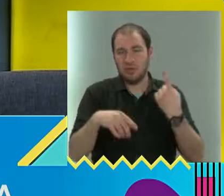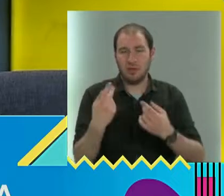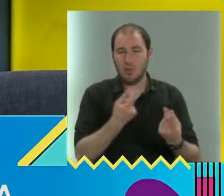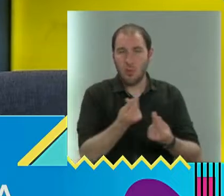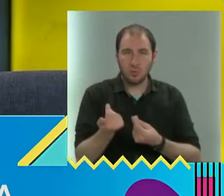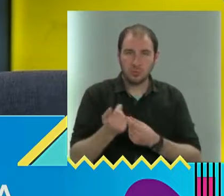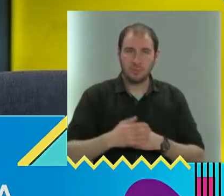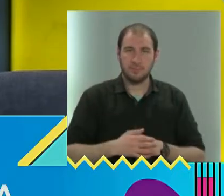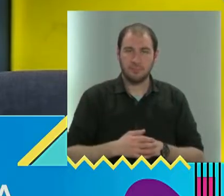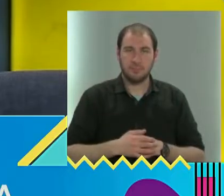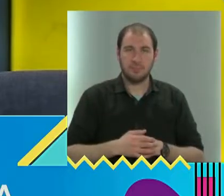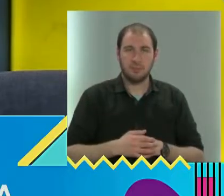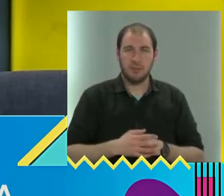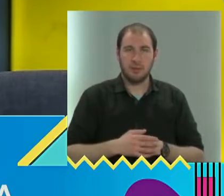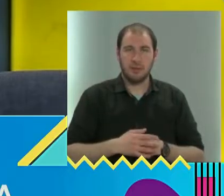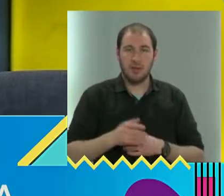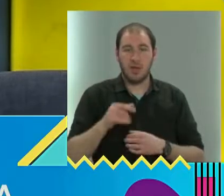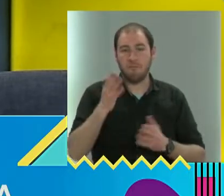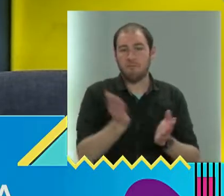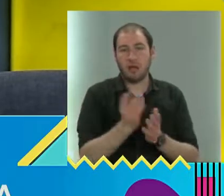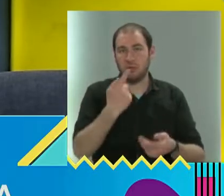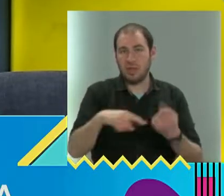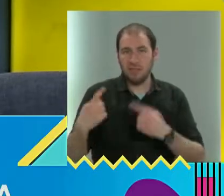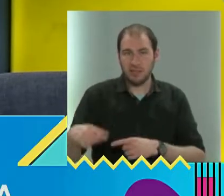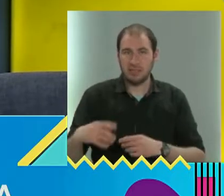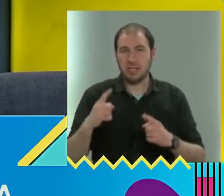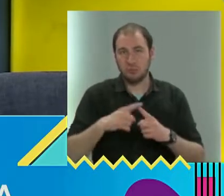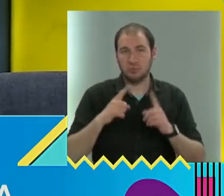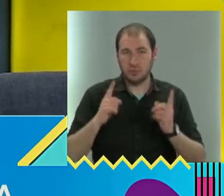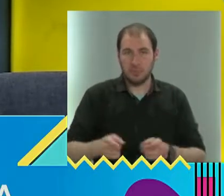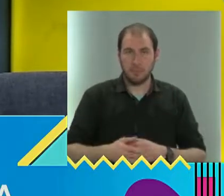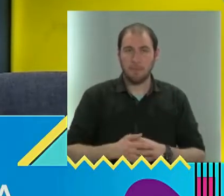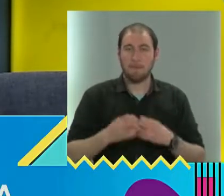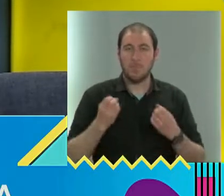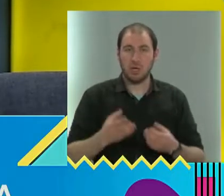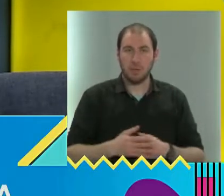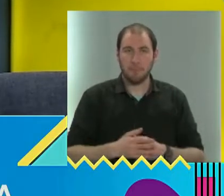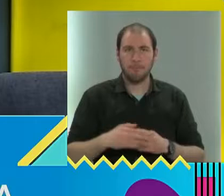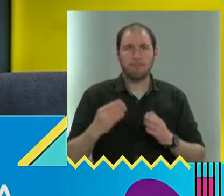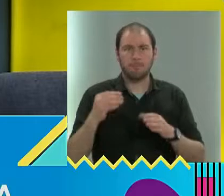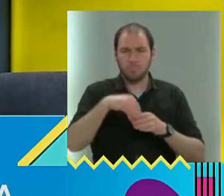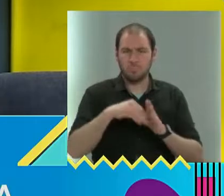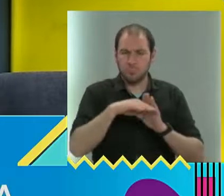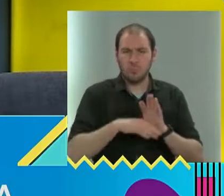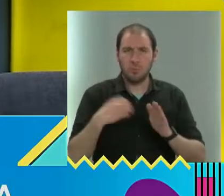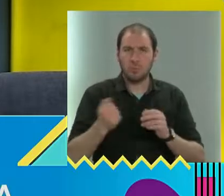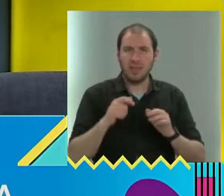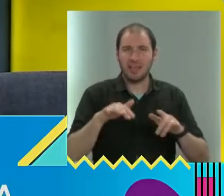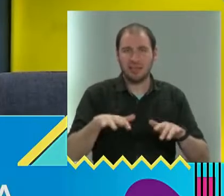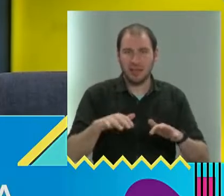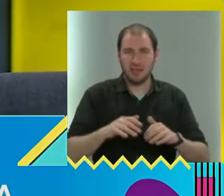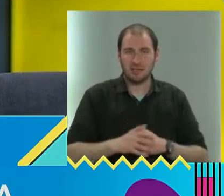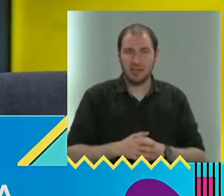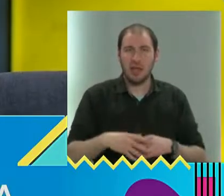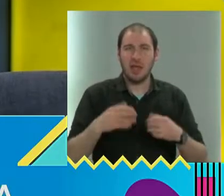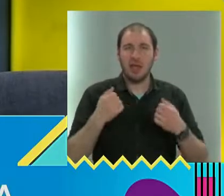en las distintas unidades académicas e institutos, porque tiene componentes muy fuertes de virtualidad,